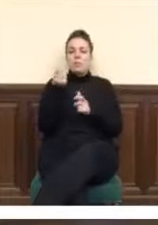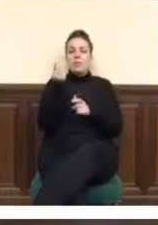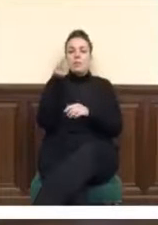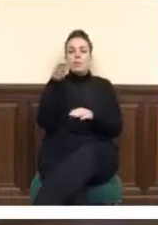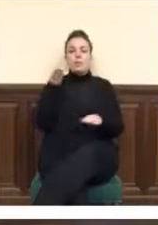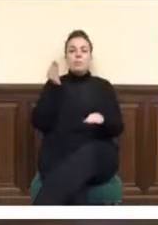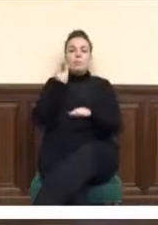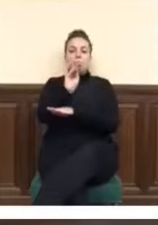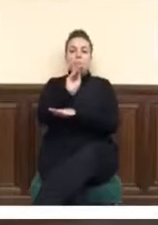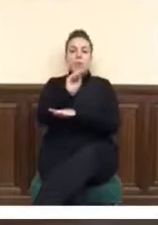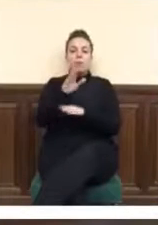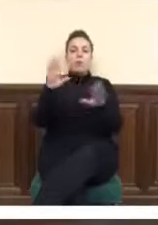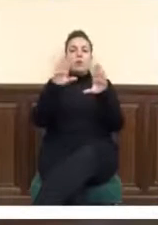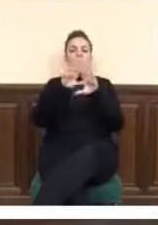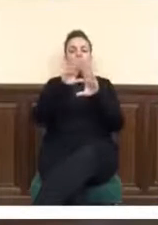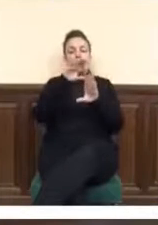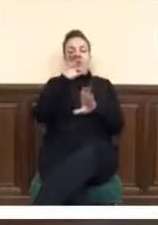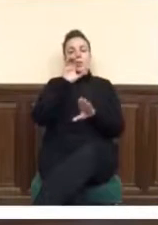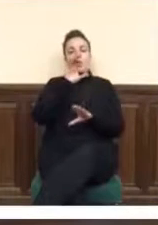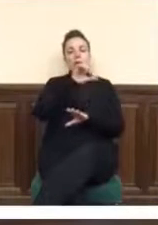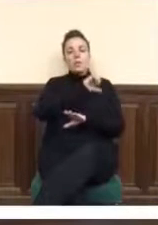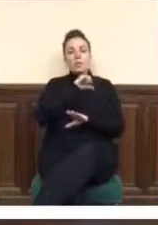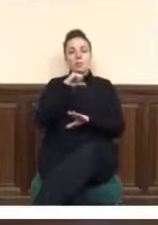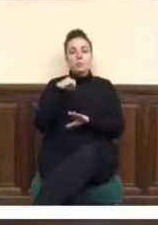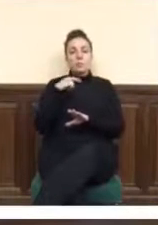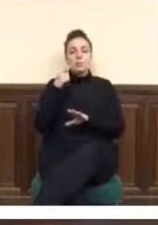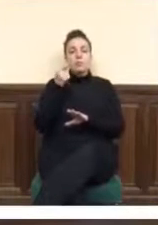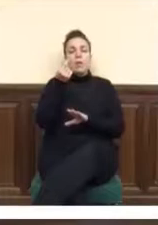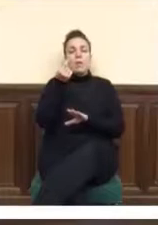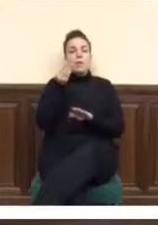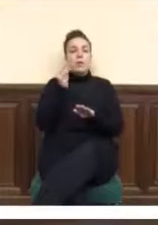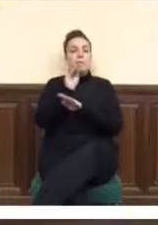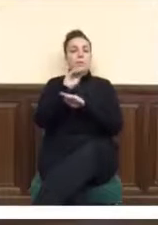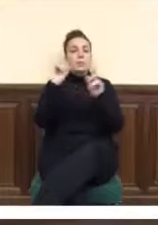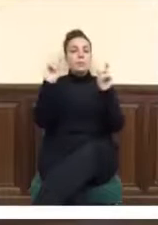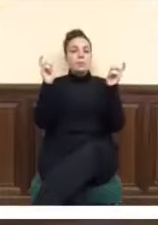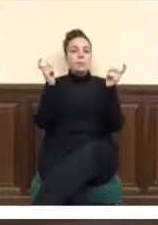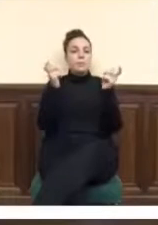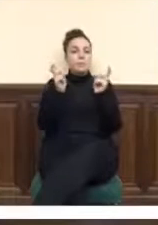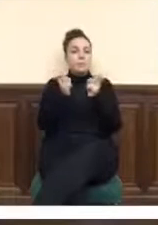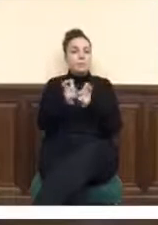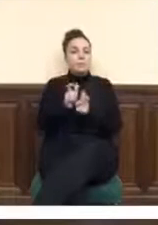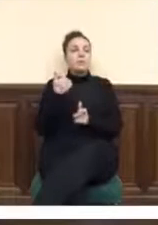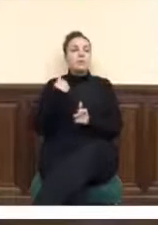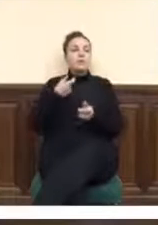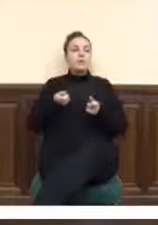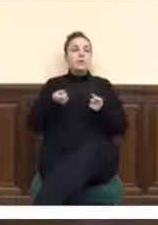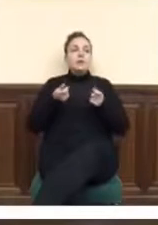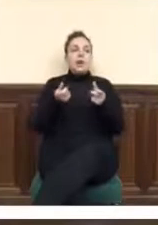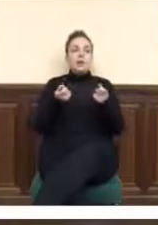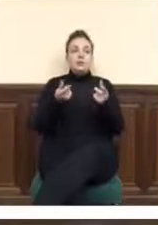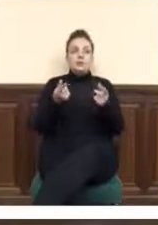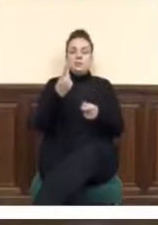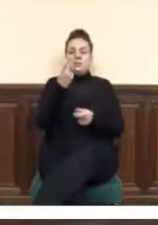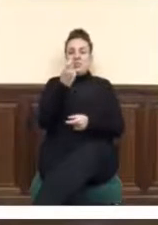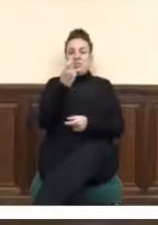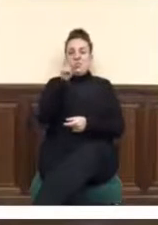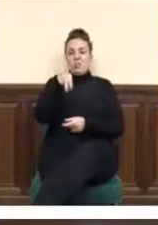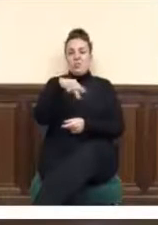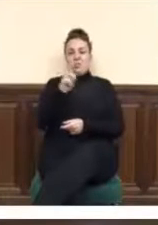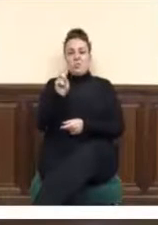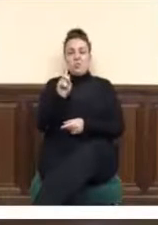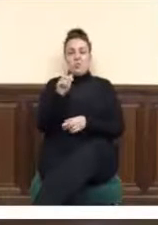que le corresponde a la comunidad autónoma e ir imputando ese gasto necesario a las